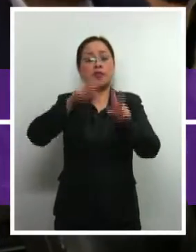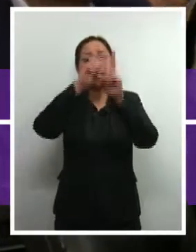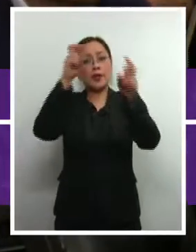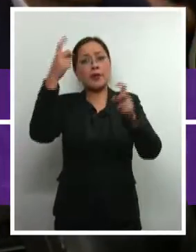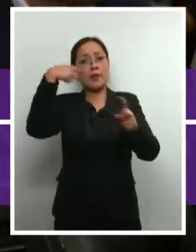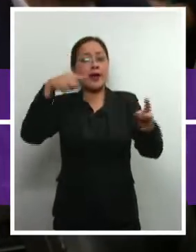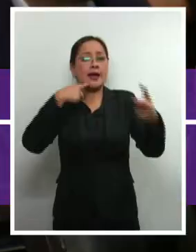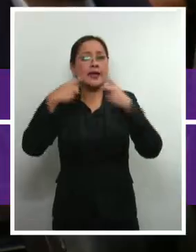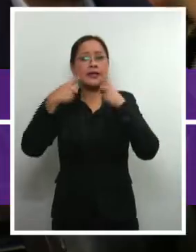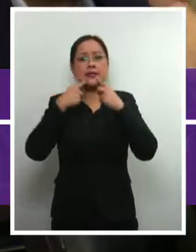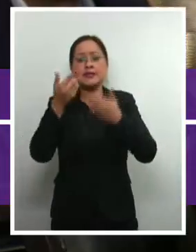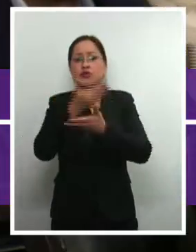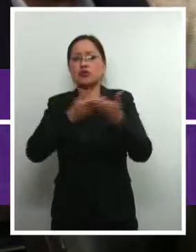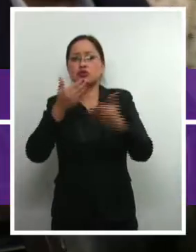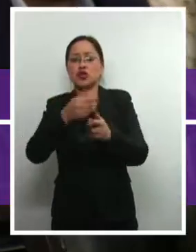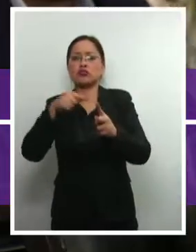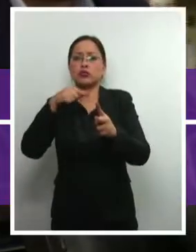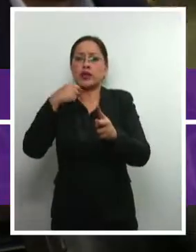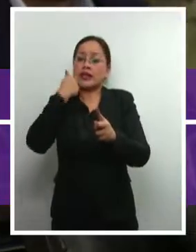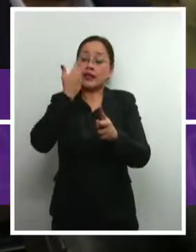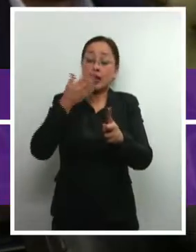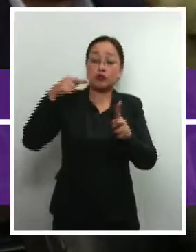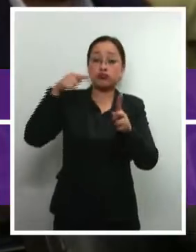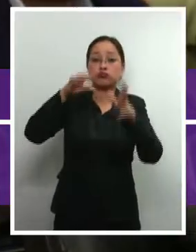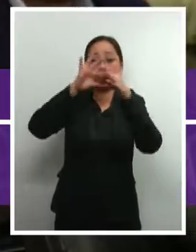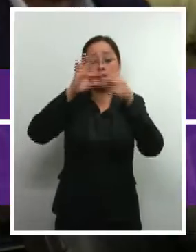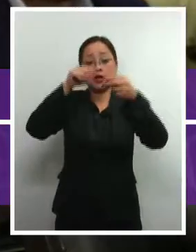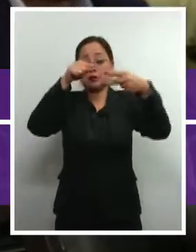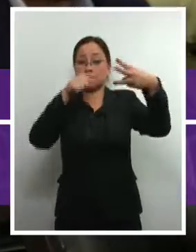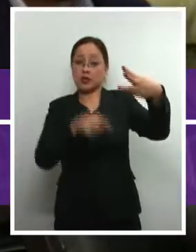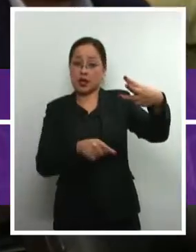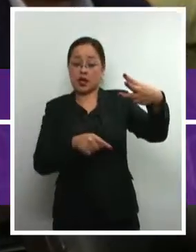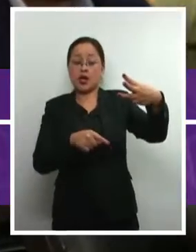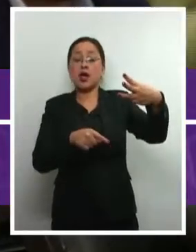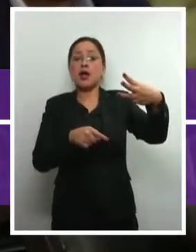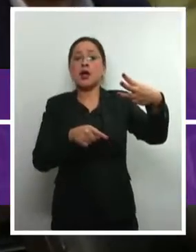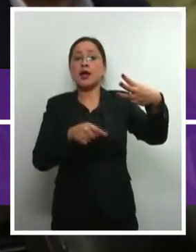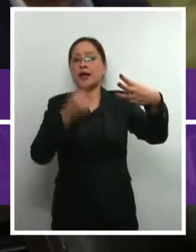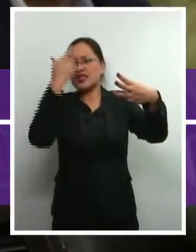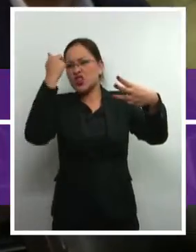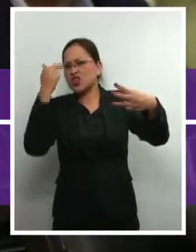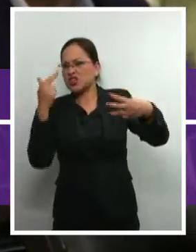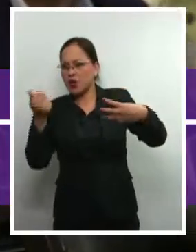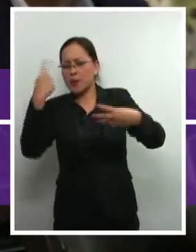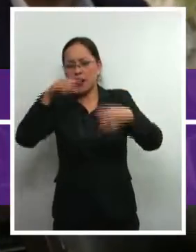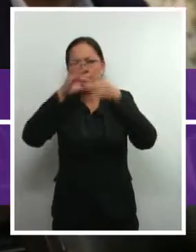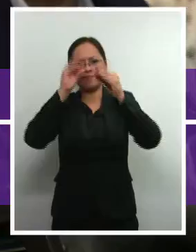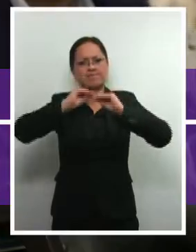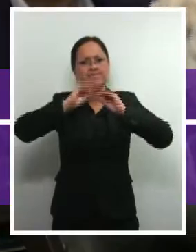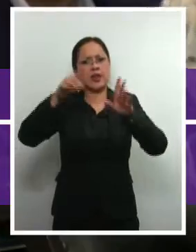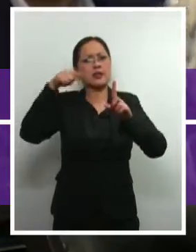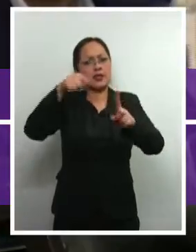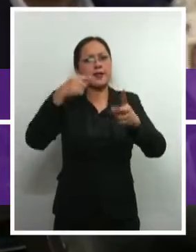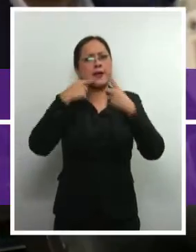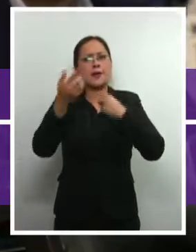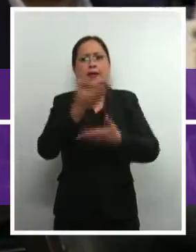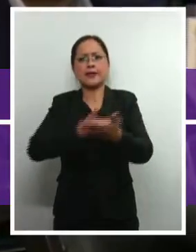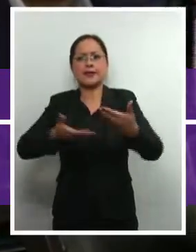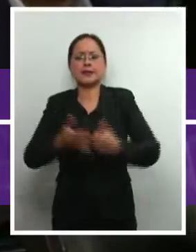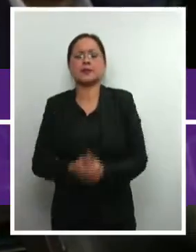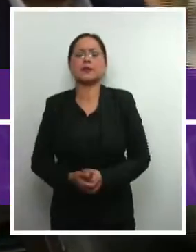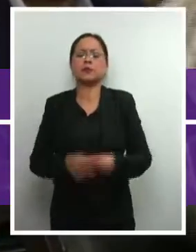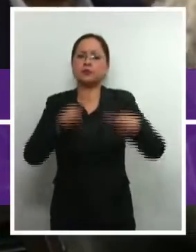yo exponer 3 puntos para poder darle claridad a este debate.